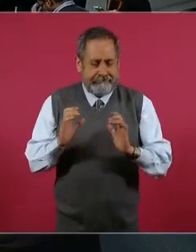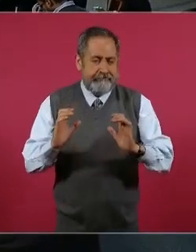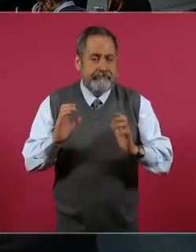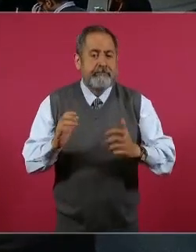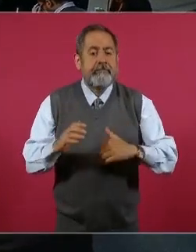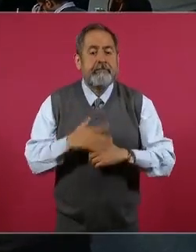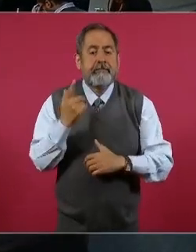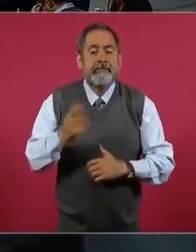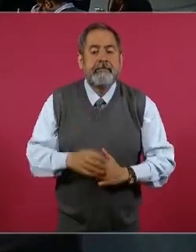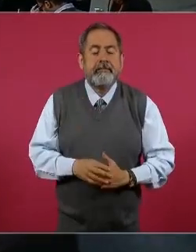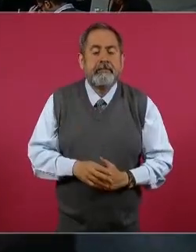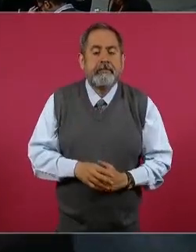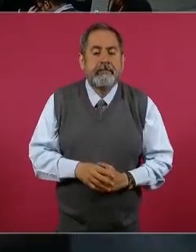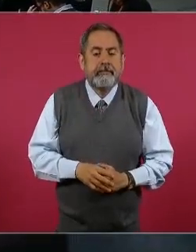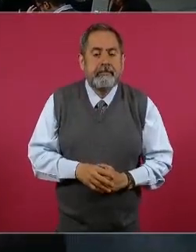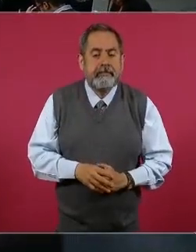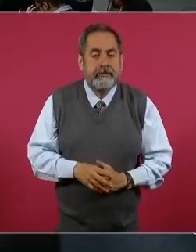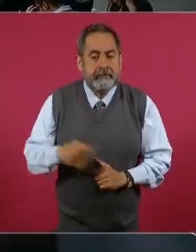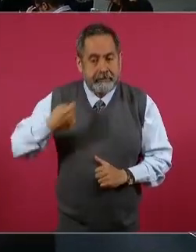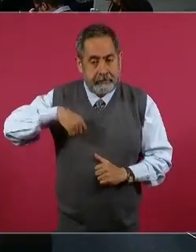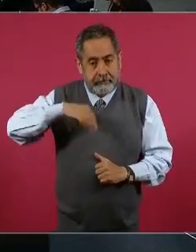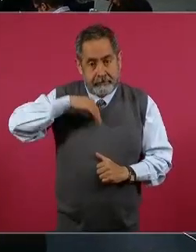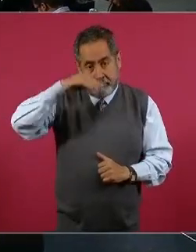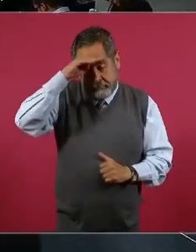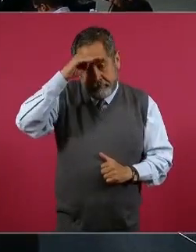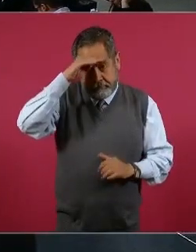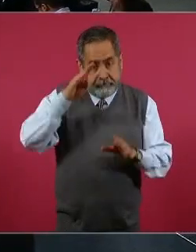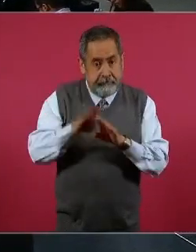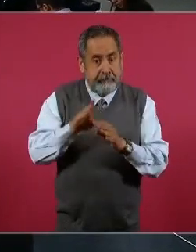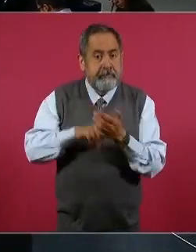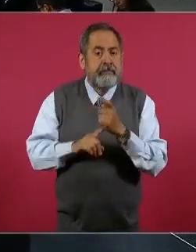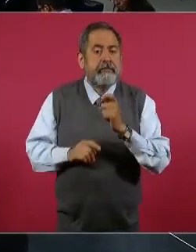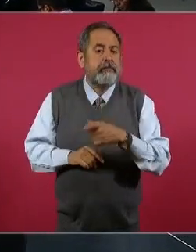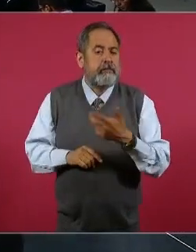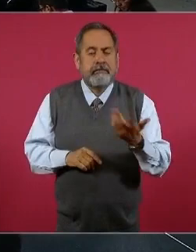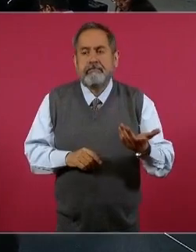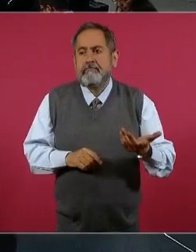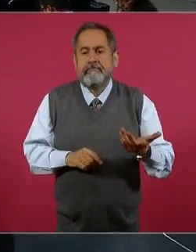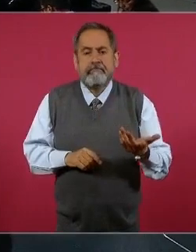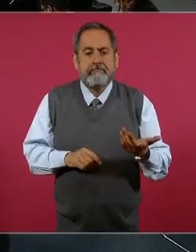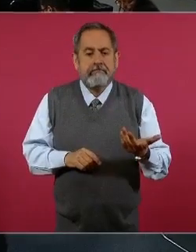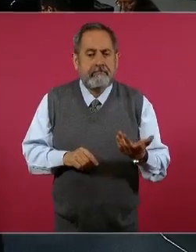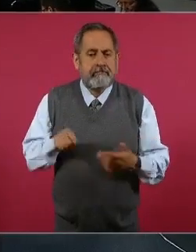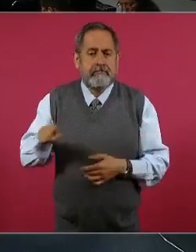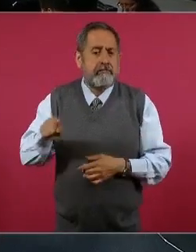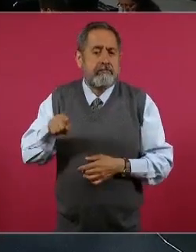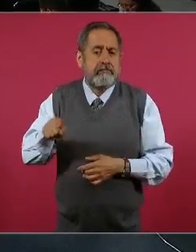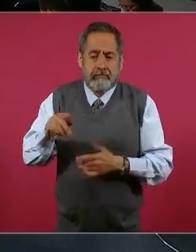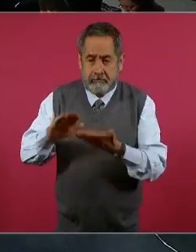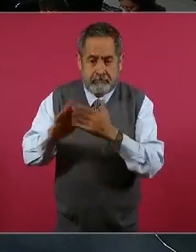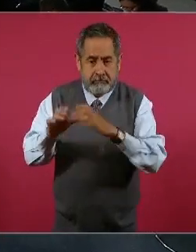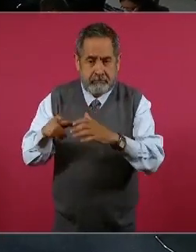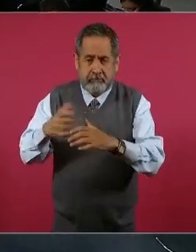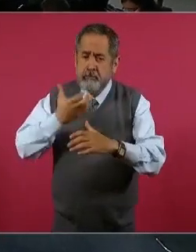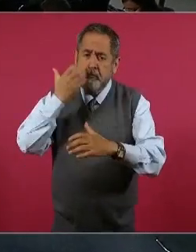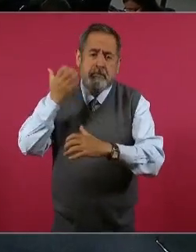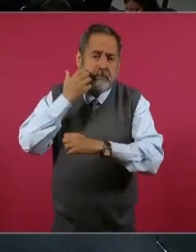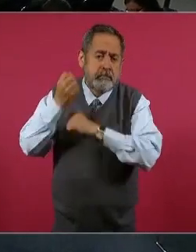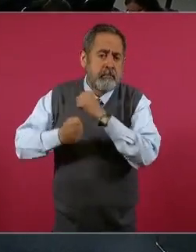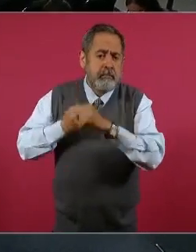porque estamos hablando de toda una tradición